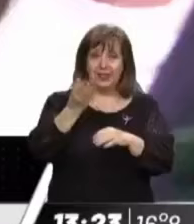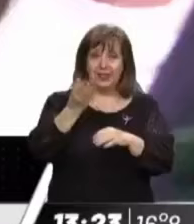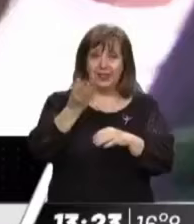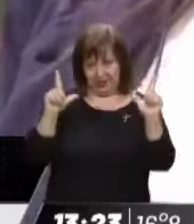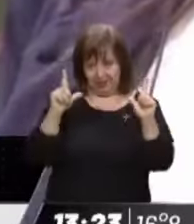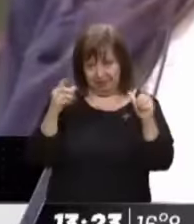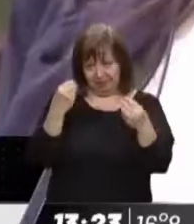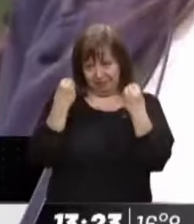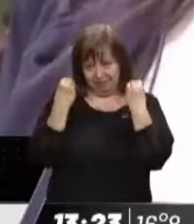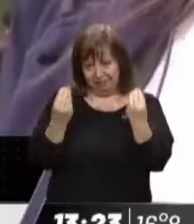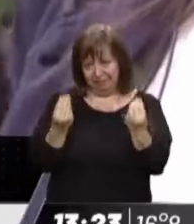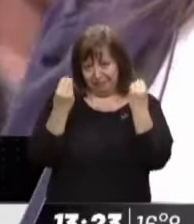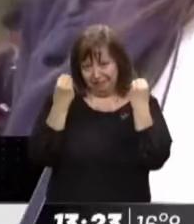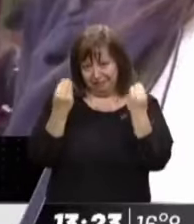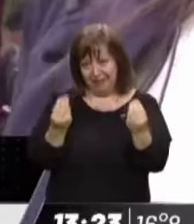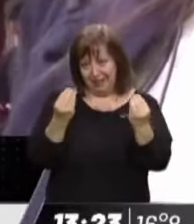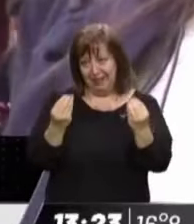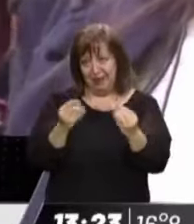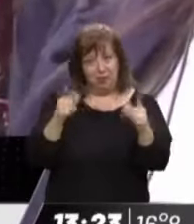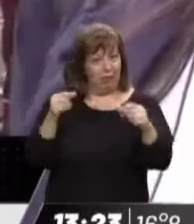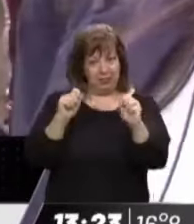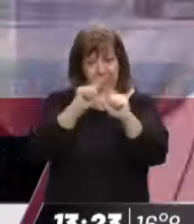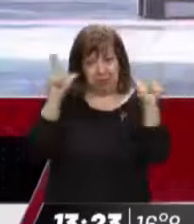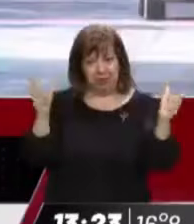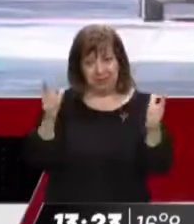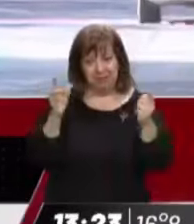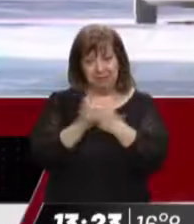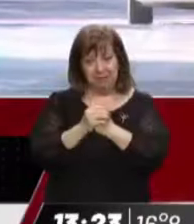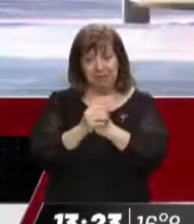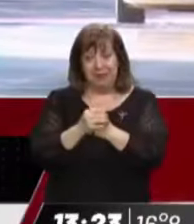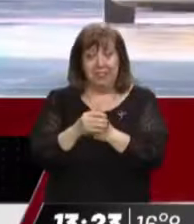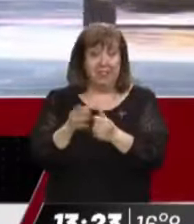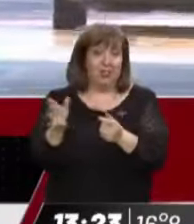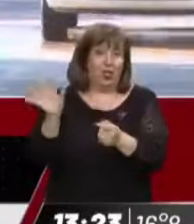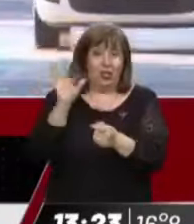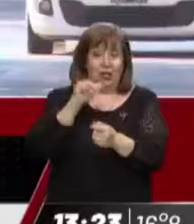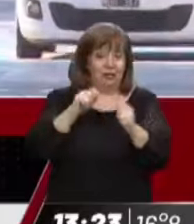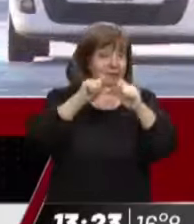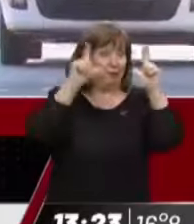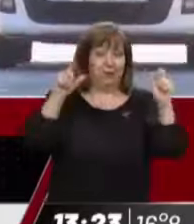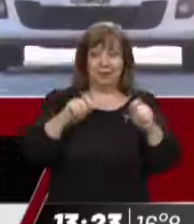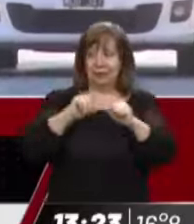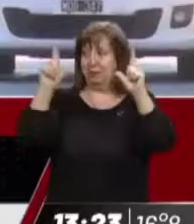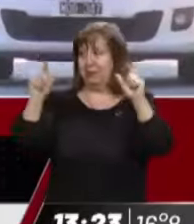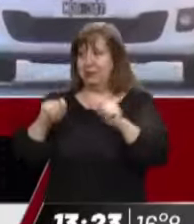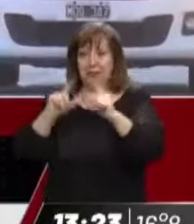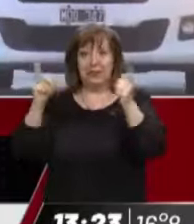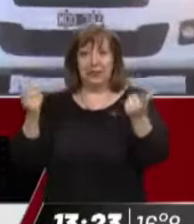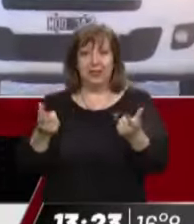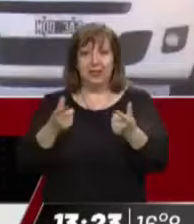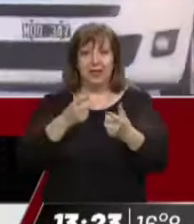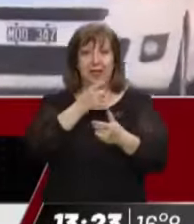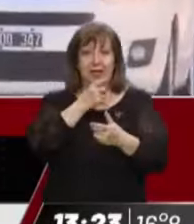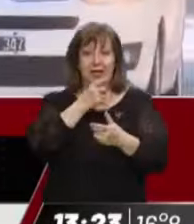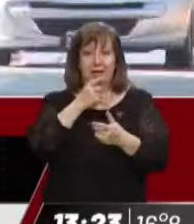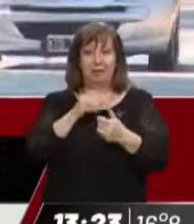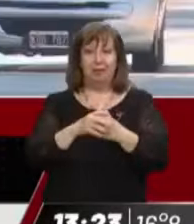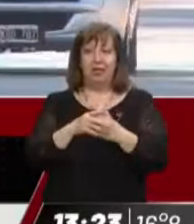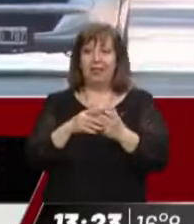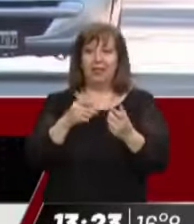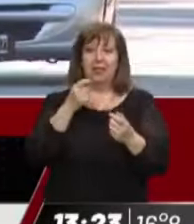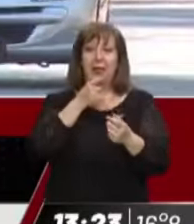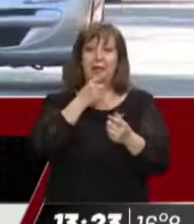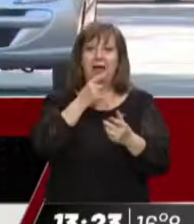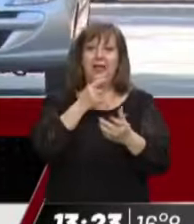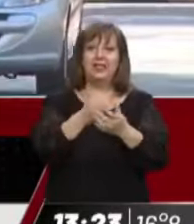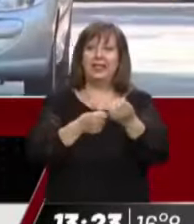no nos tenemos que sorprender de nada, porque están pasando tantas cosas que como aquel que le han dado unos tantos latigazos, ya tiene el lomo curtido.